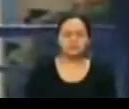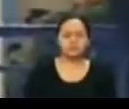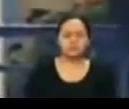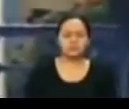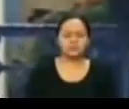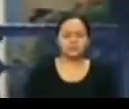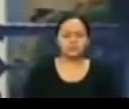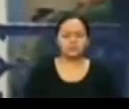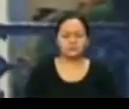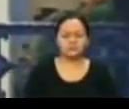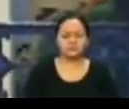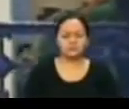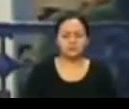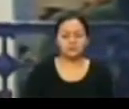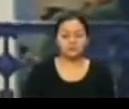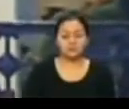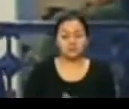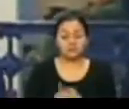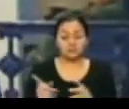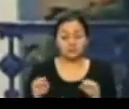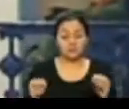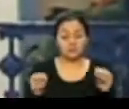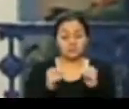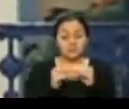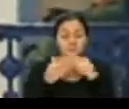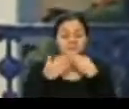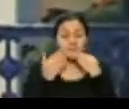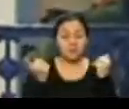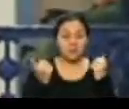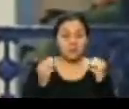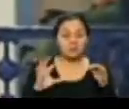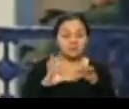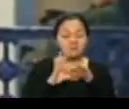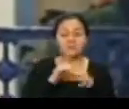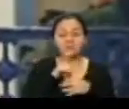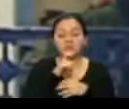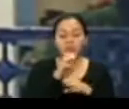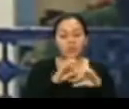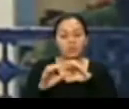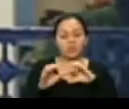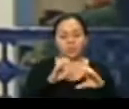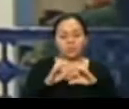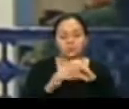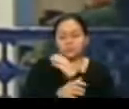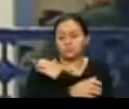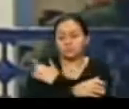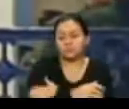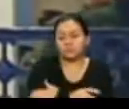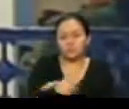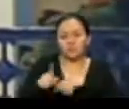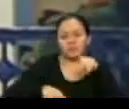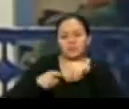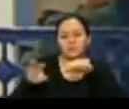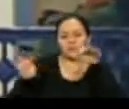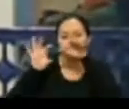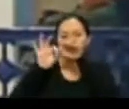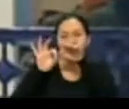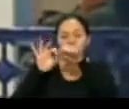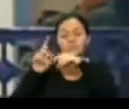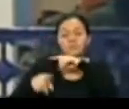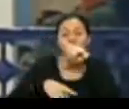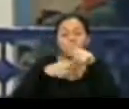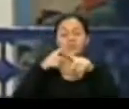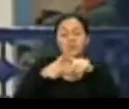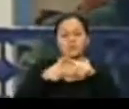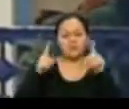Sus mejores instrumentos, sus medios de comunicación, su mejor aliado coyuntural, la